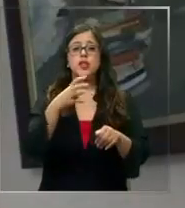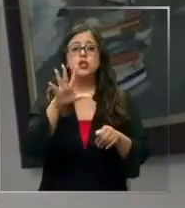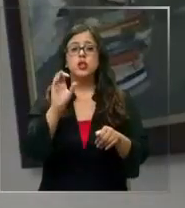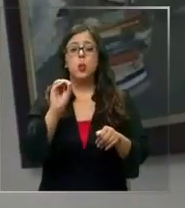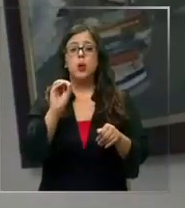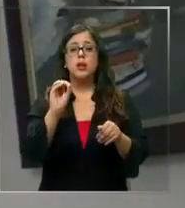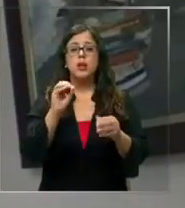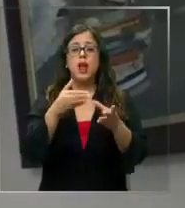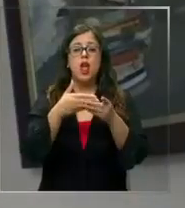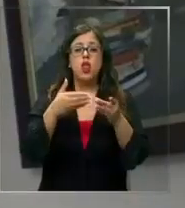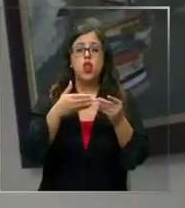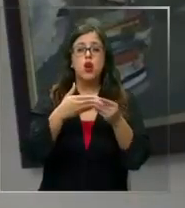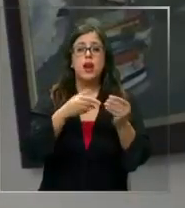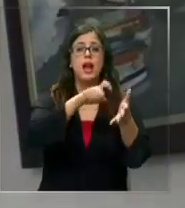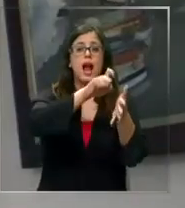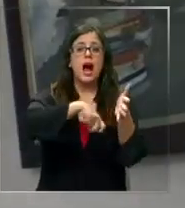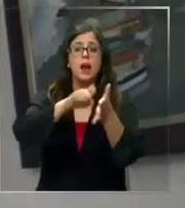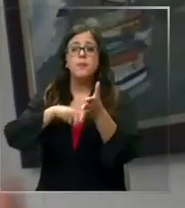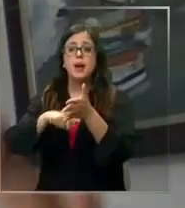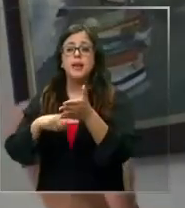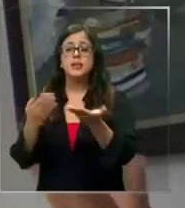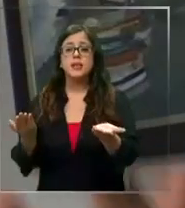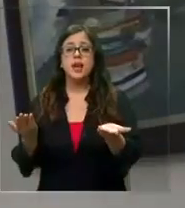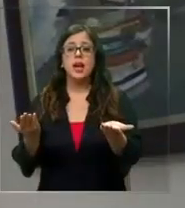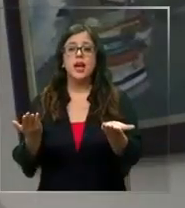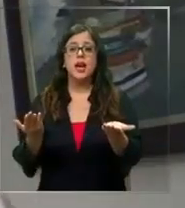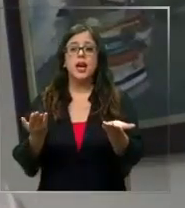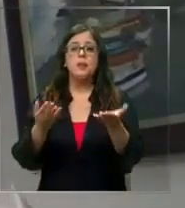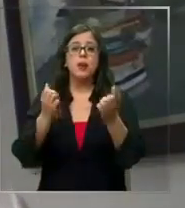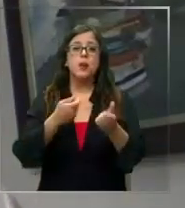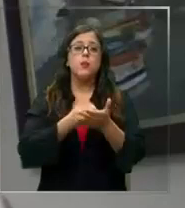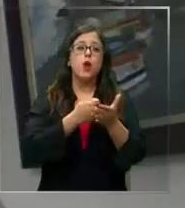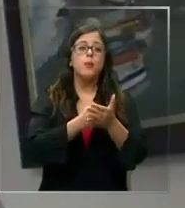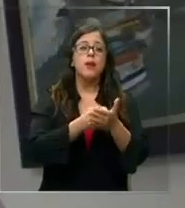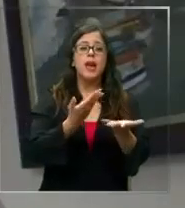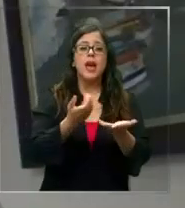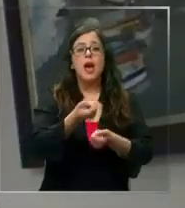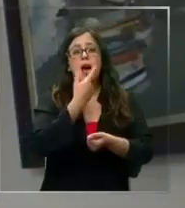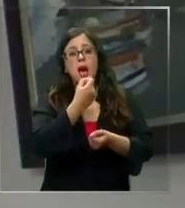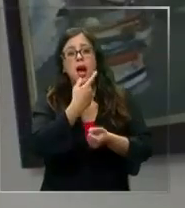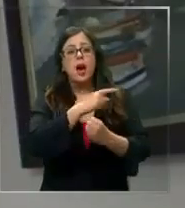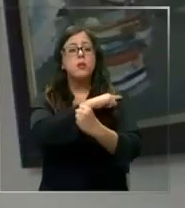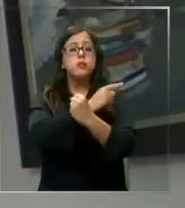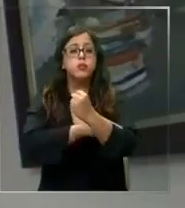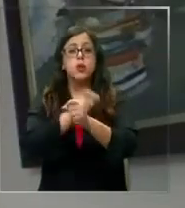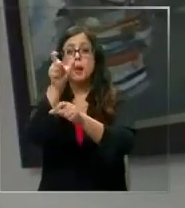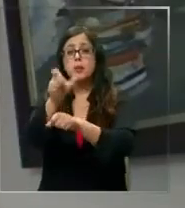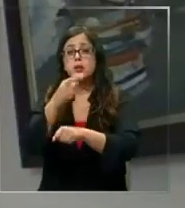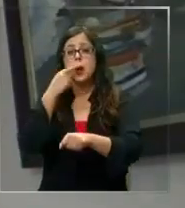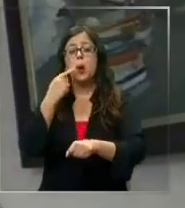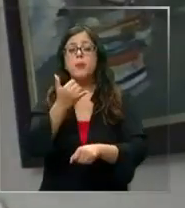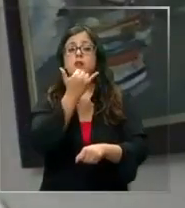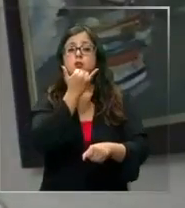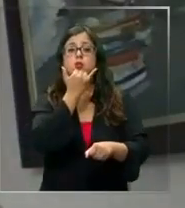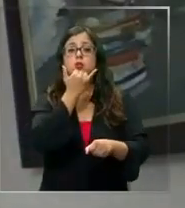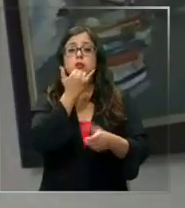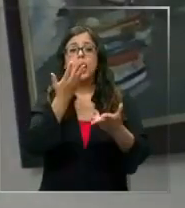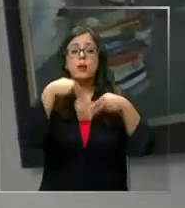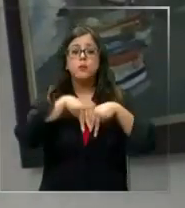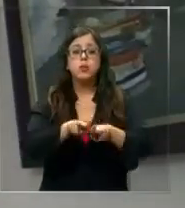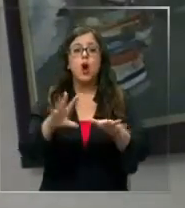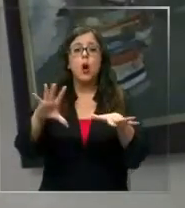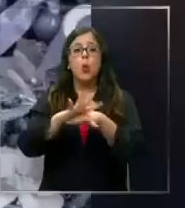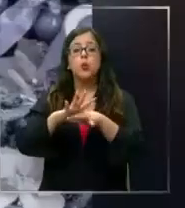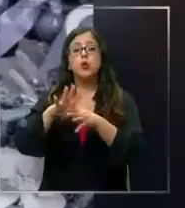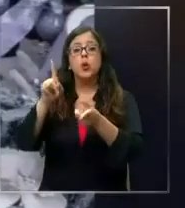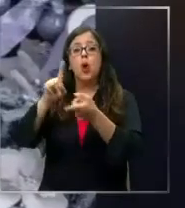$350 al mes para que compre el ácido fólico, vitaminas. Este youtuber mexicano tuvo mellizas junto a su marido en